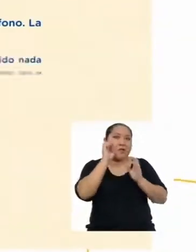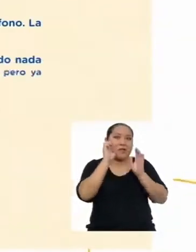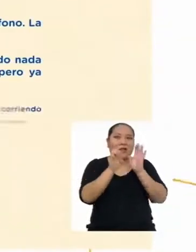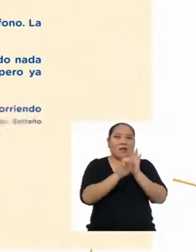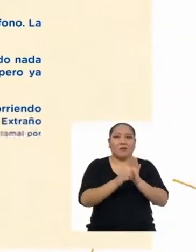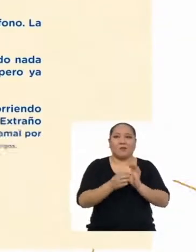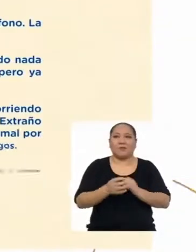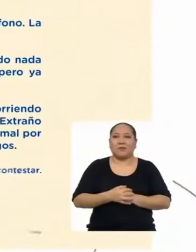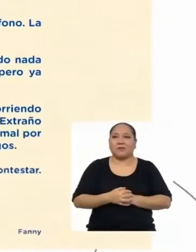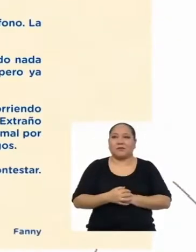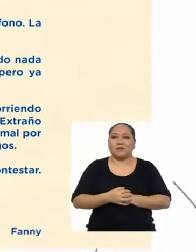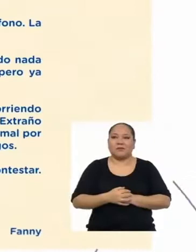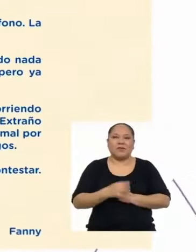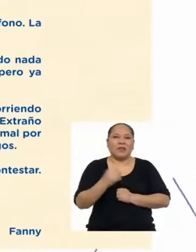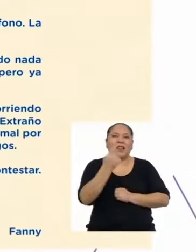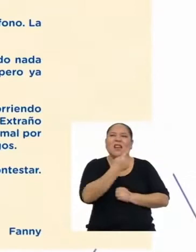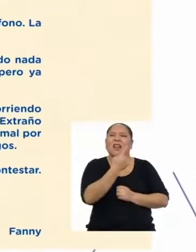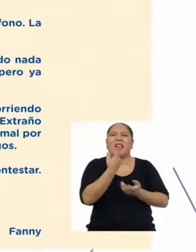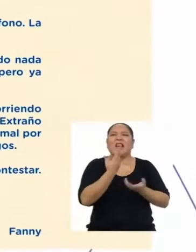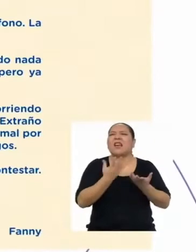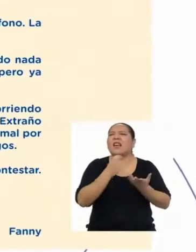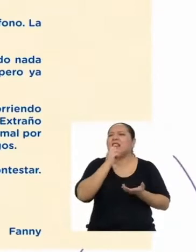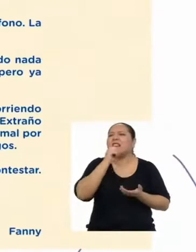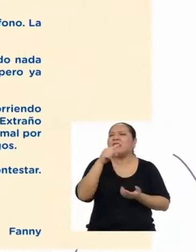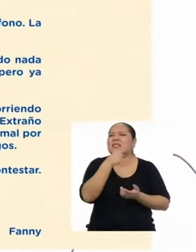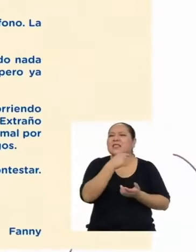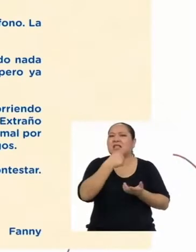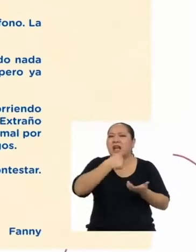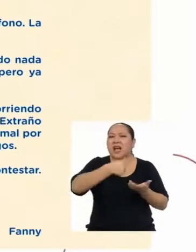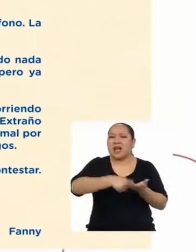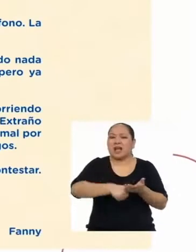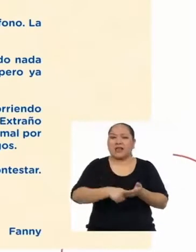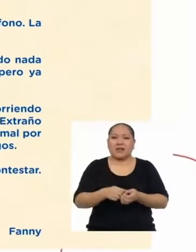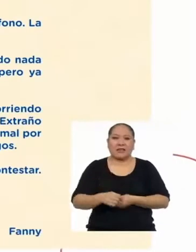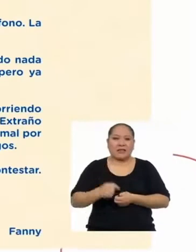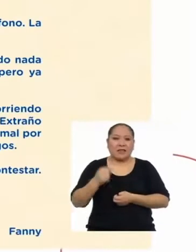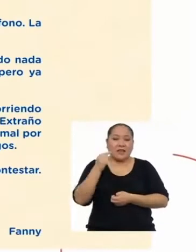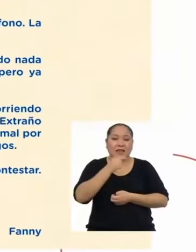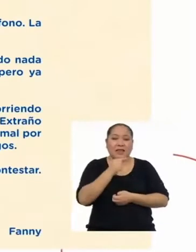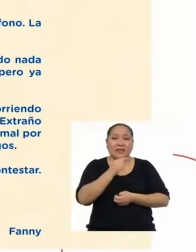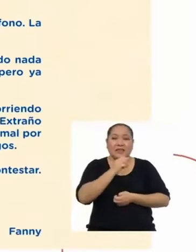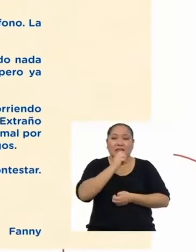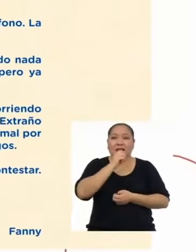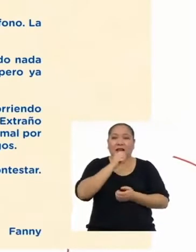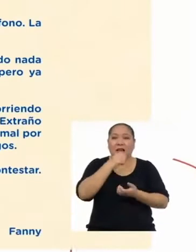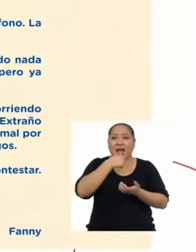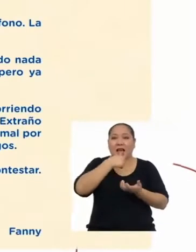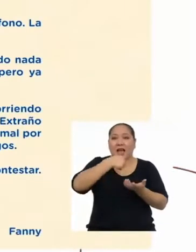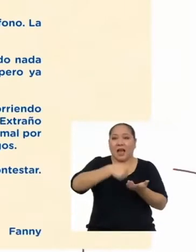qué trata esta carta? Creo que esta parte de la carta nos lo